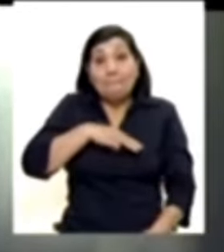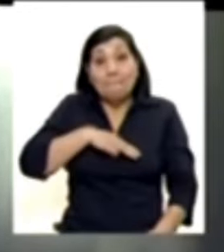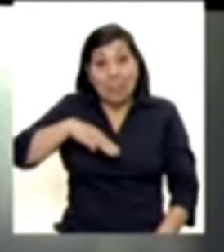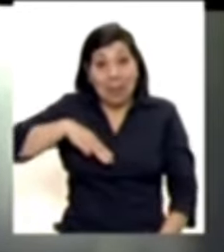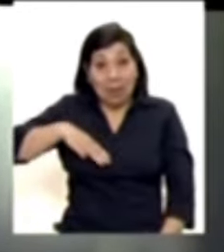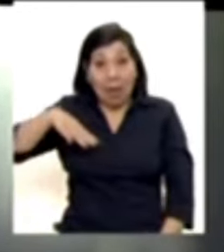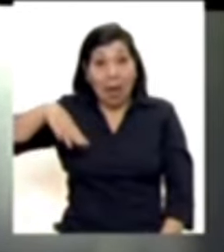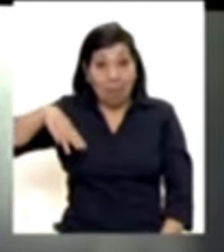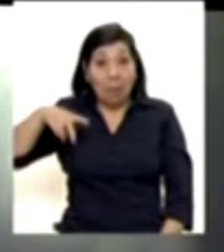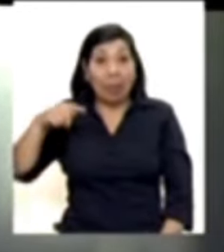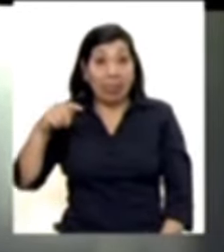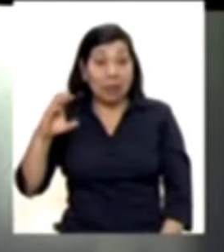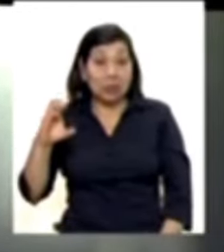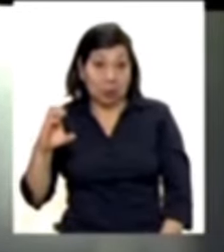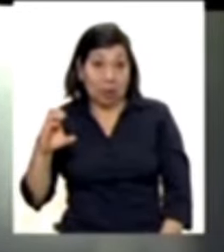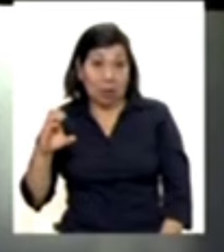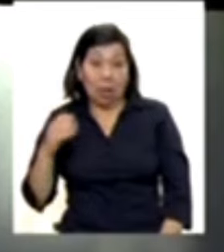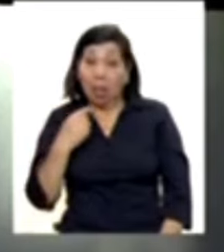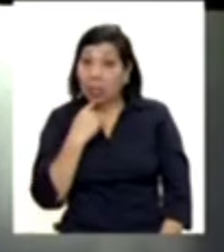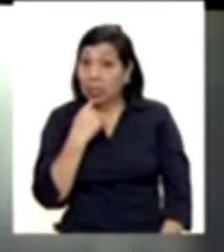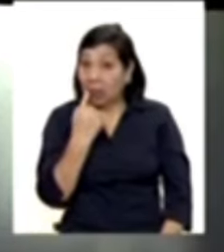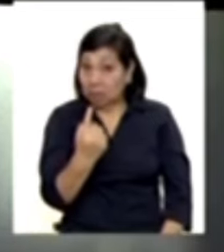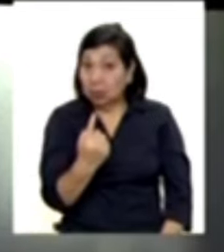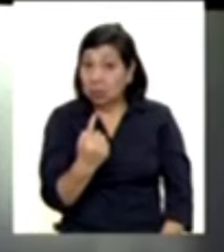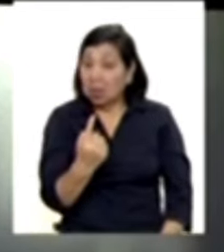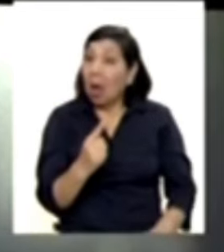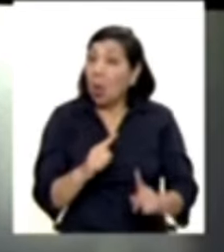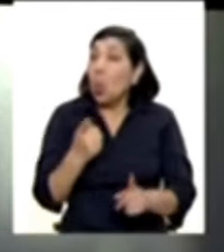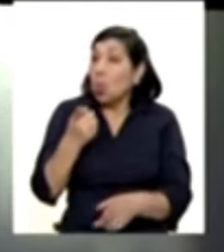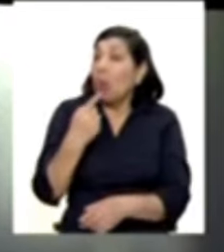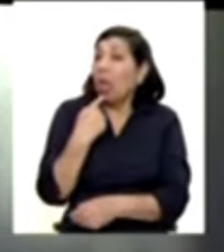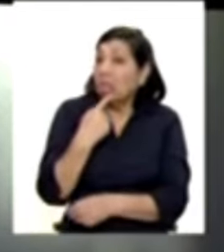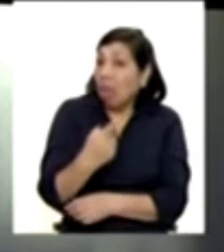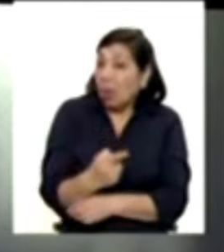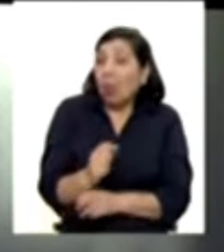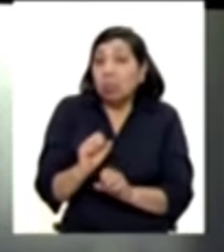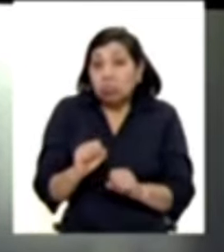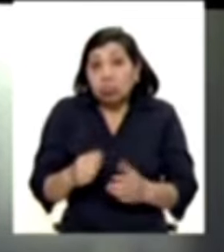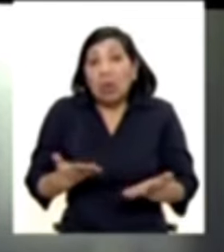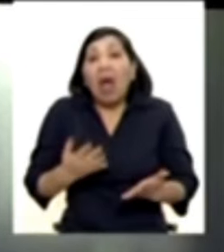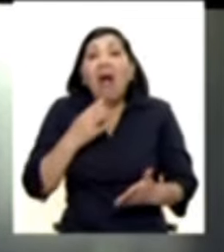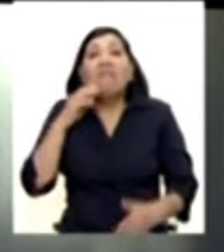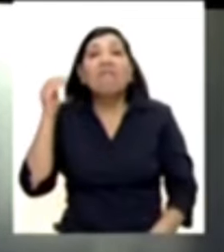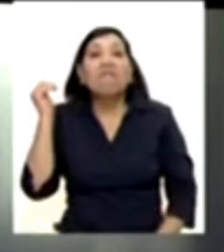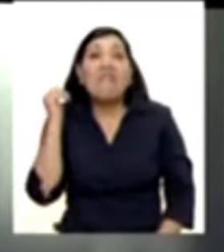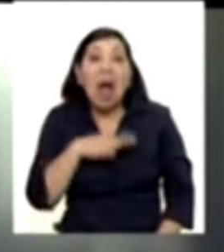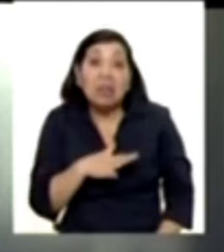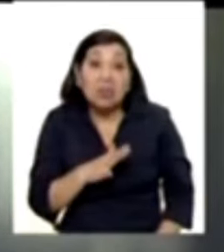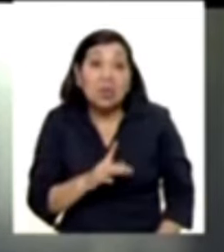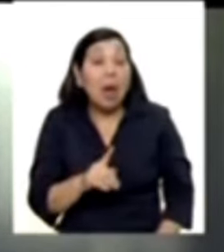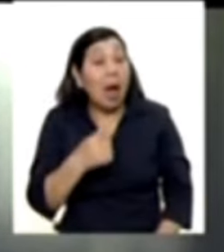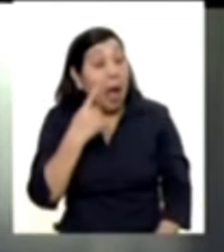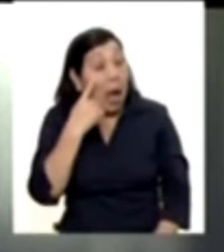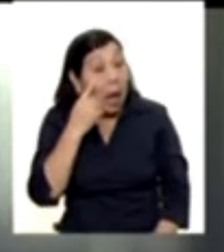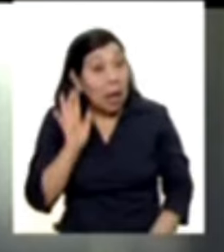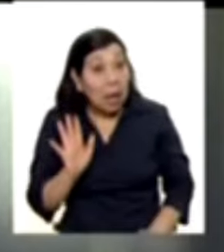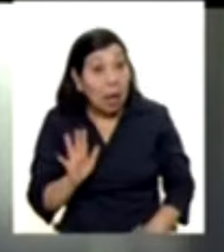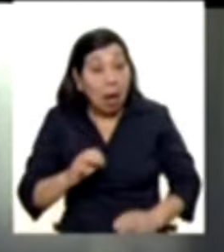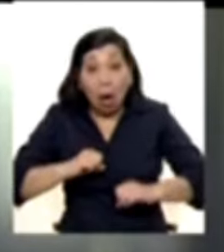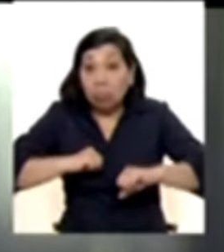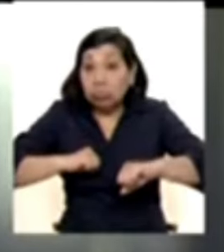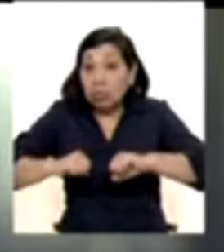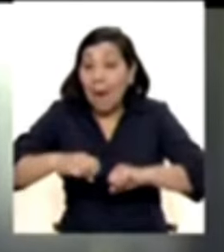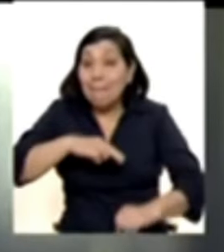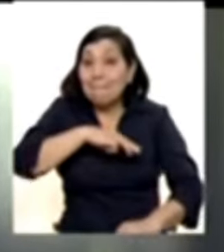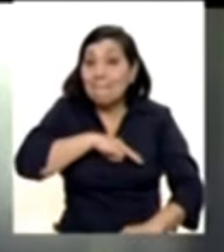de Transportes y Comunicaciones, queremos alertar de algunas denuncias de posibles estafas que se estarían dando. Hay una campaña que está